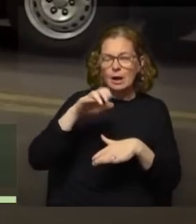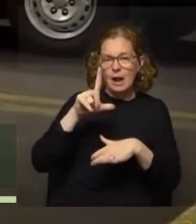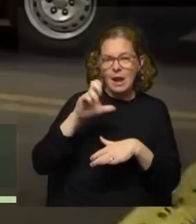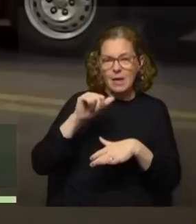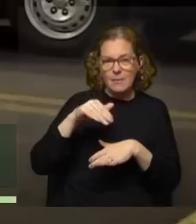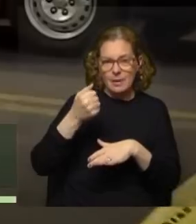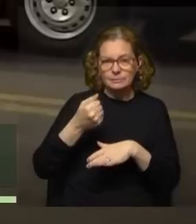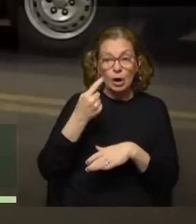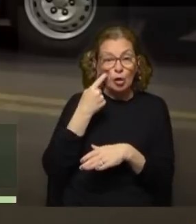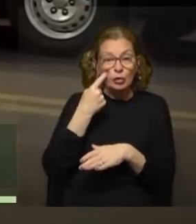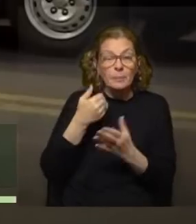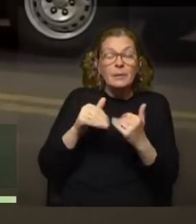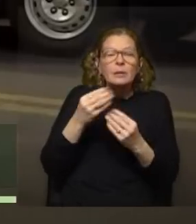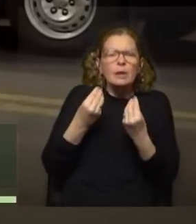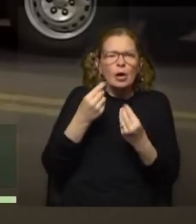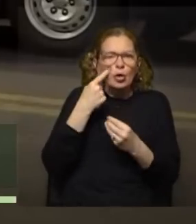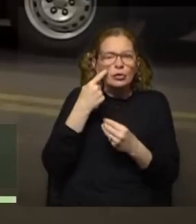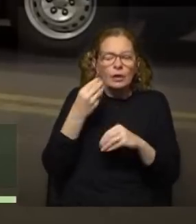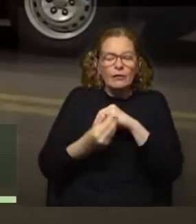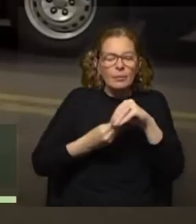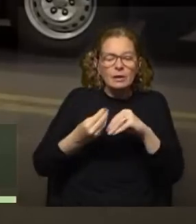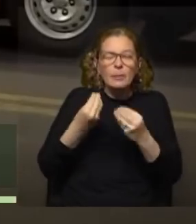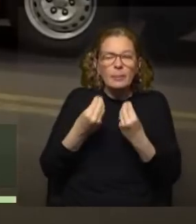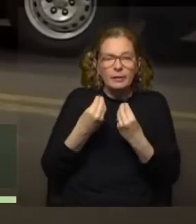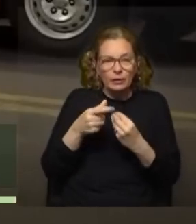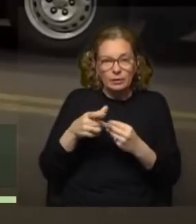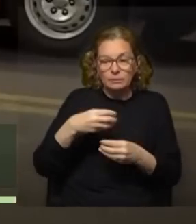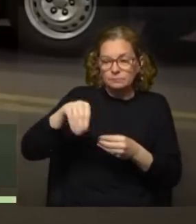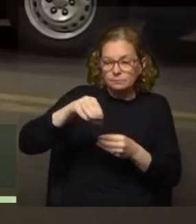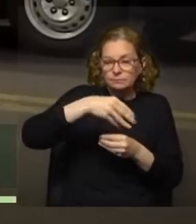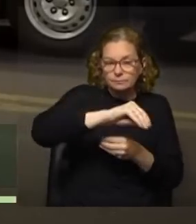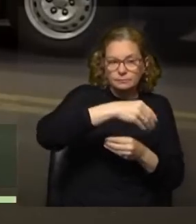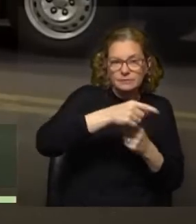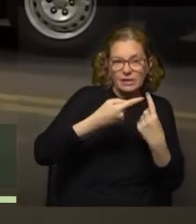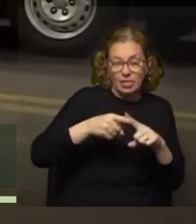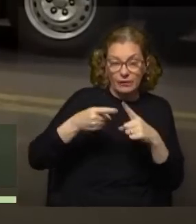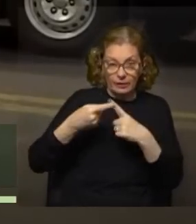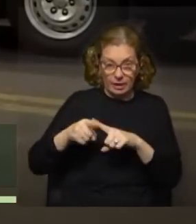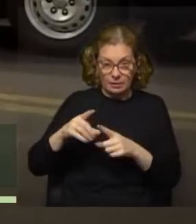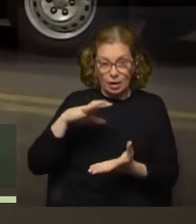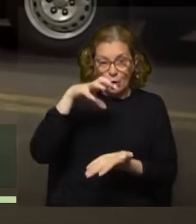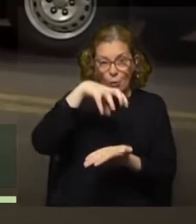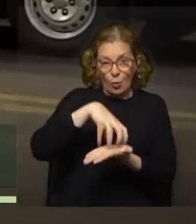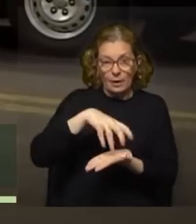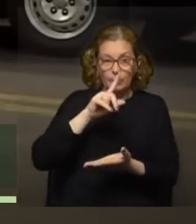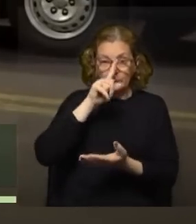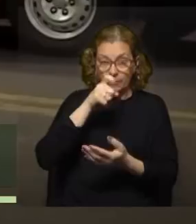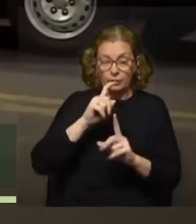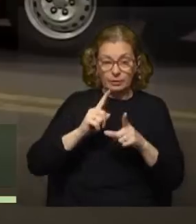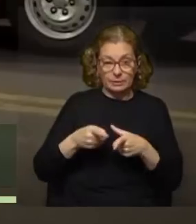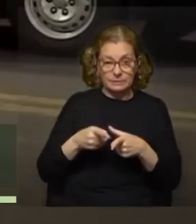conocer un poquito más también que va a pasar con esta familia que fueron distribuidas en distintos alojamientos de la capital como